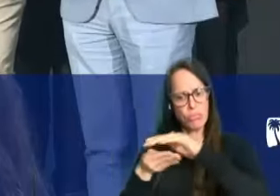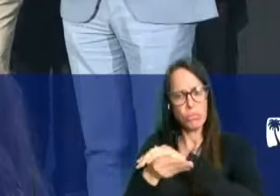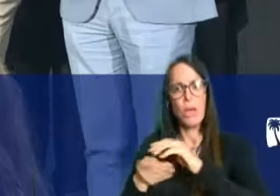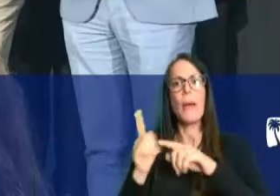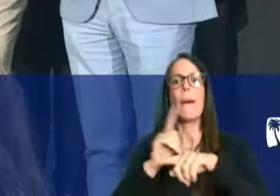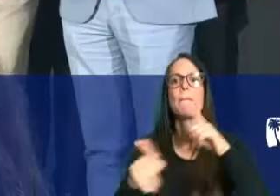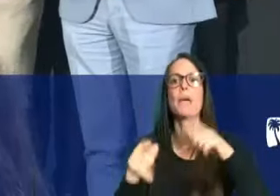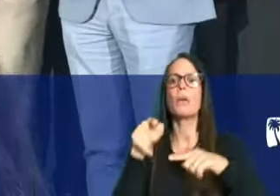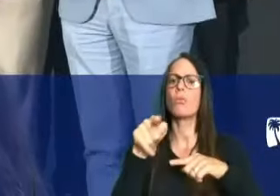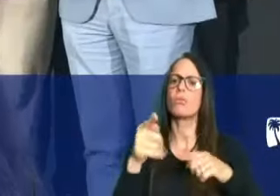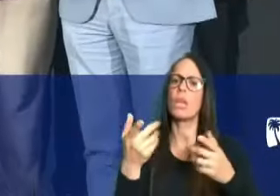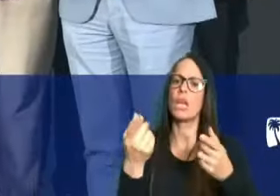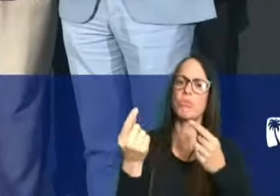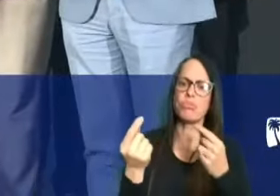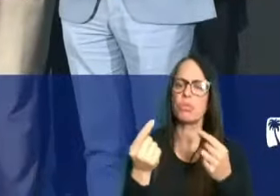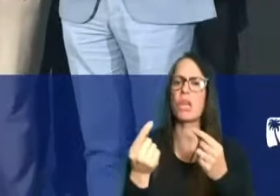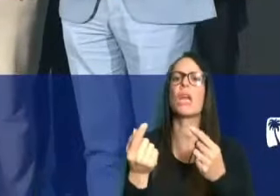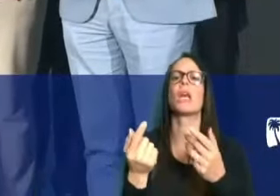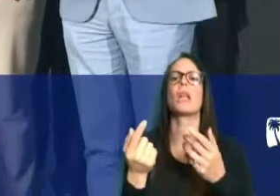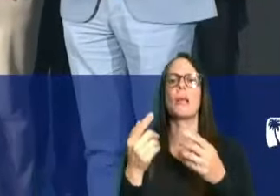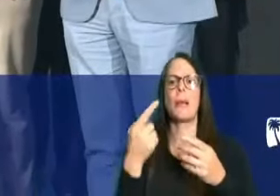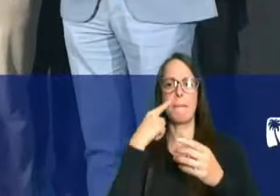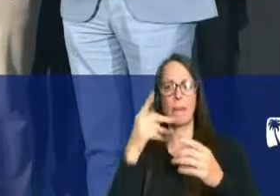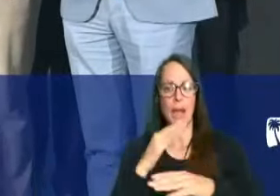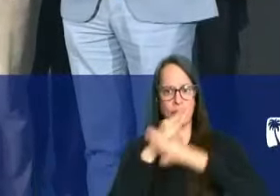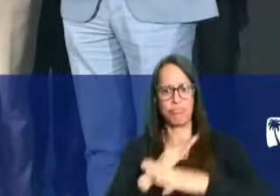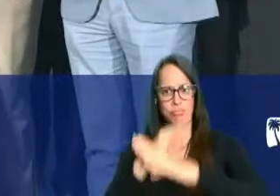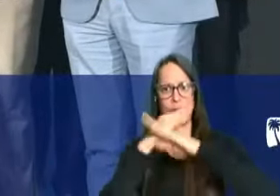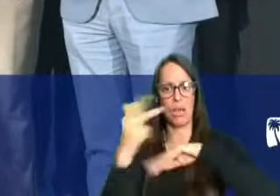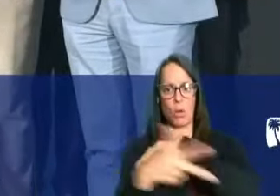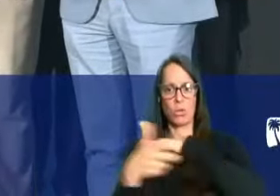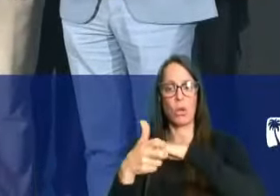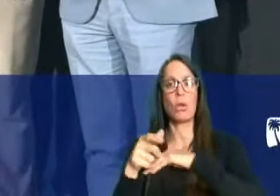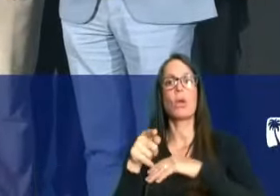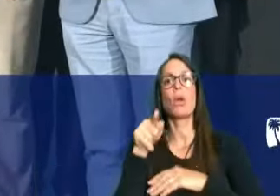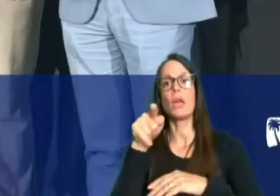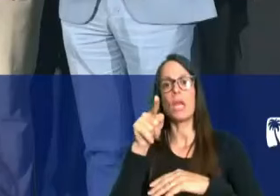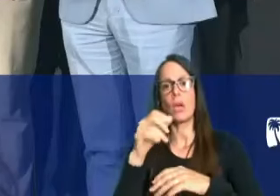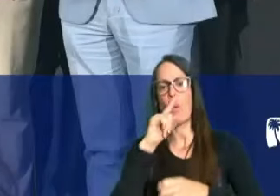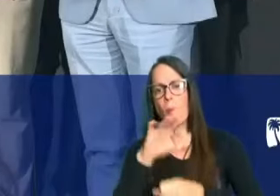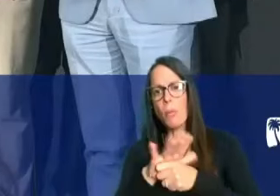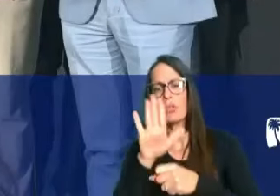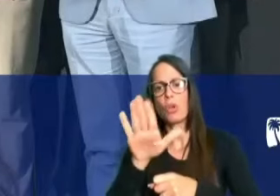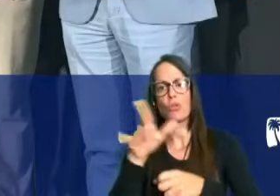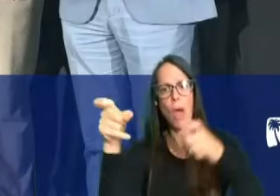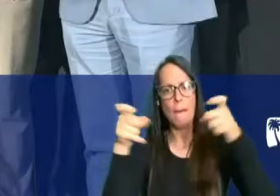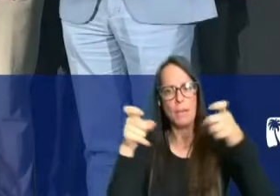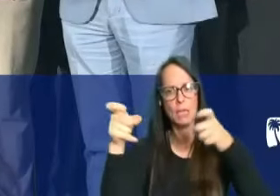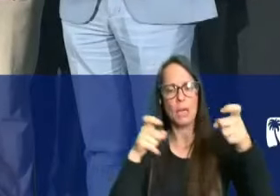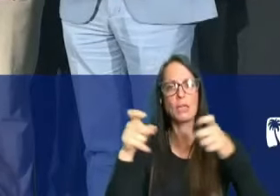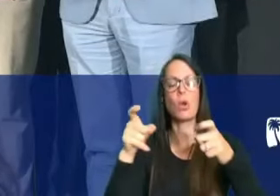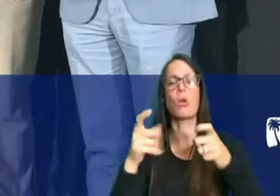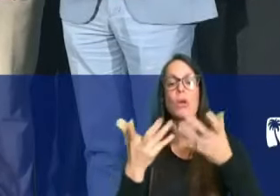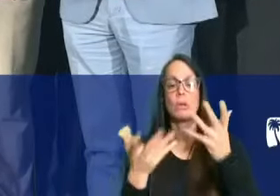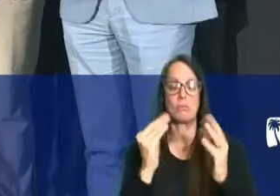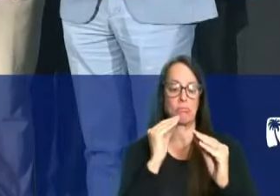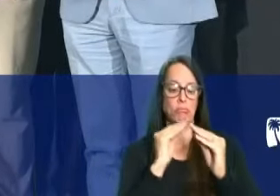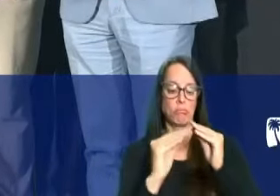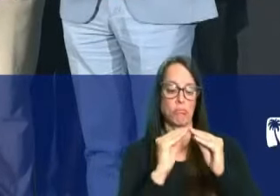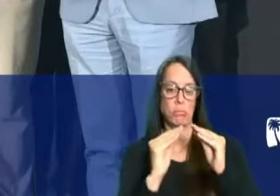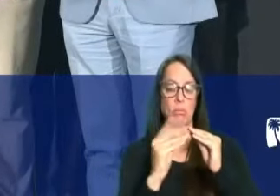anticorrupción y hay algún compromiso de parte de su administración en enmendar o volver a